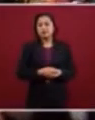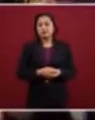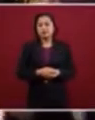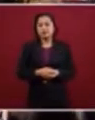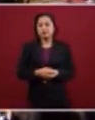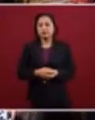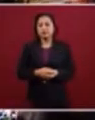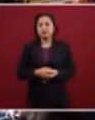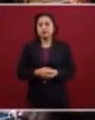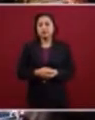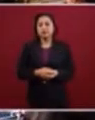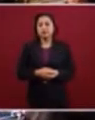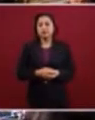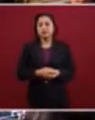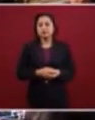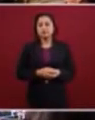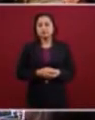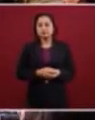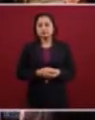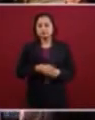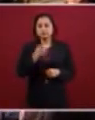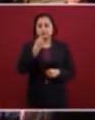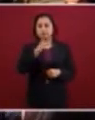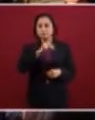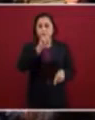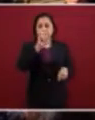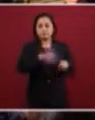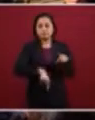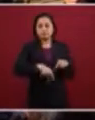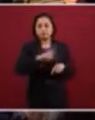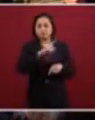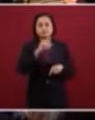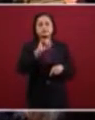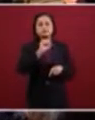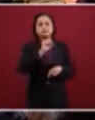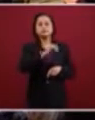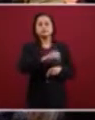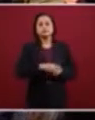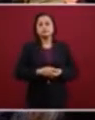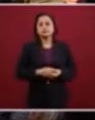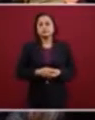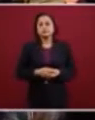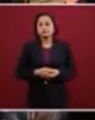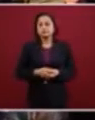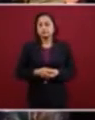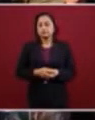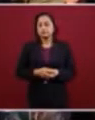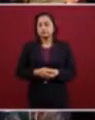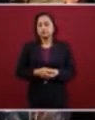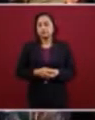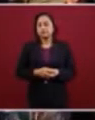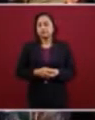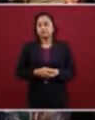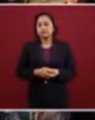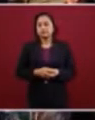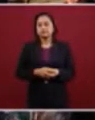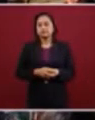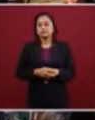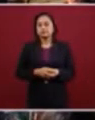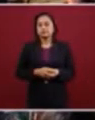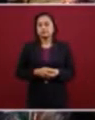Pero quítenla, así. Señor presidente, estoy de acuerdo en eso, que es una información que resalta